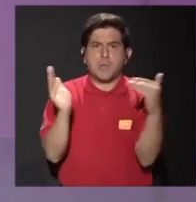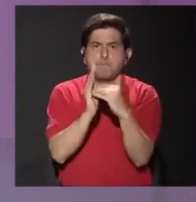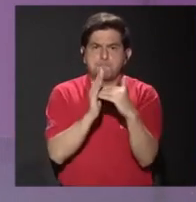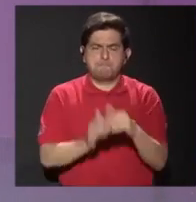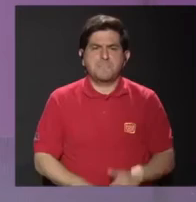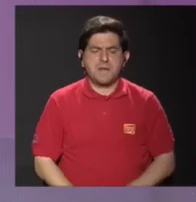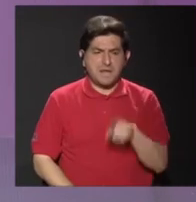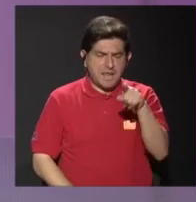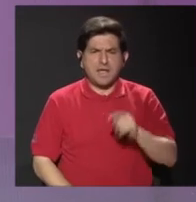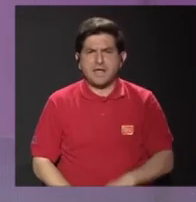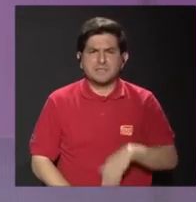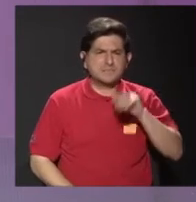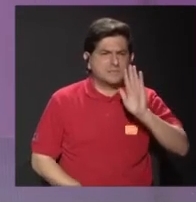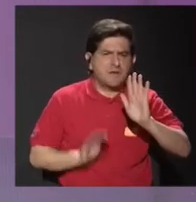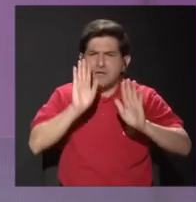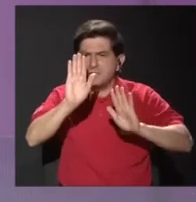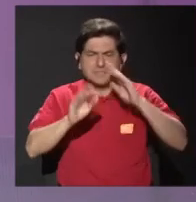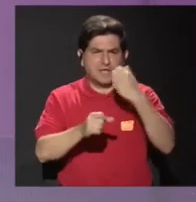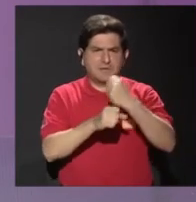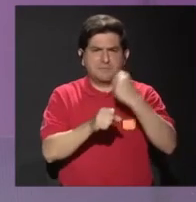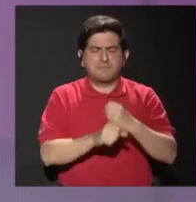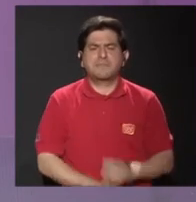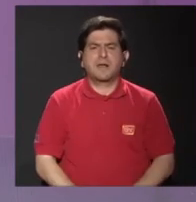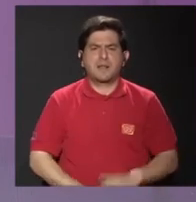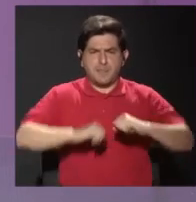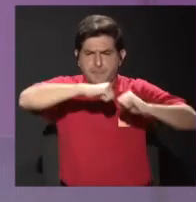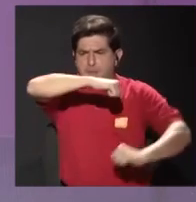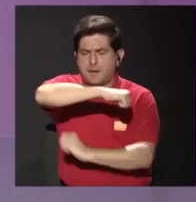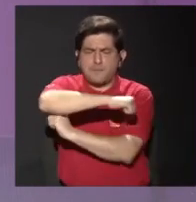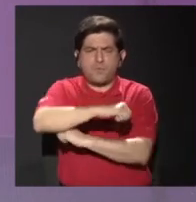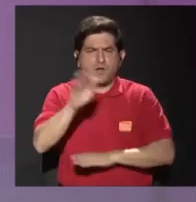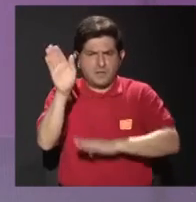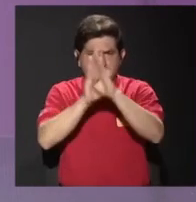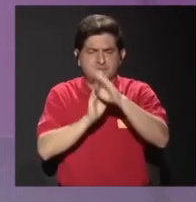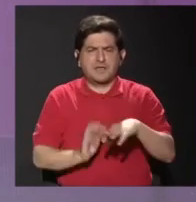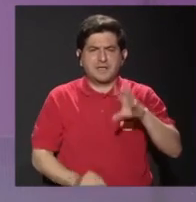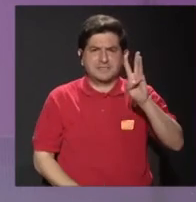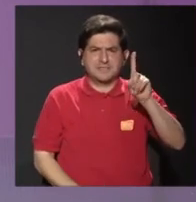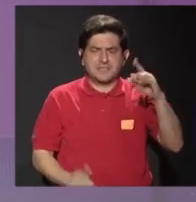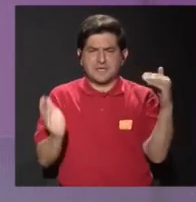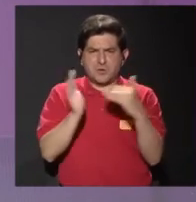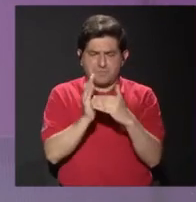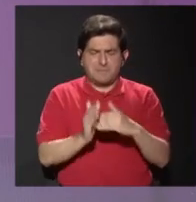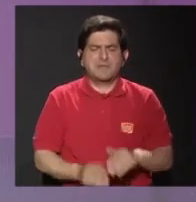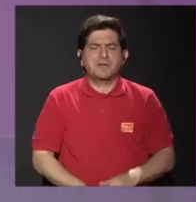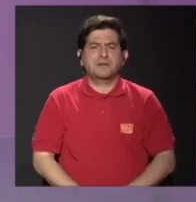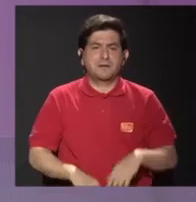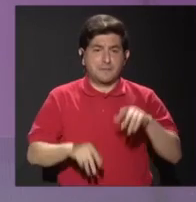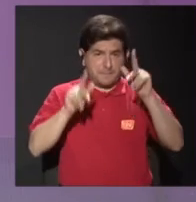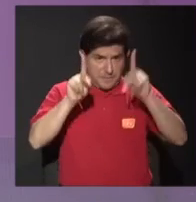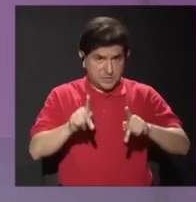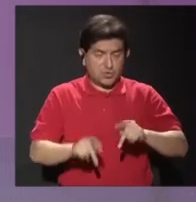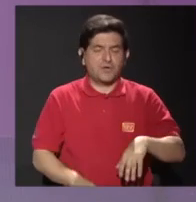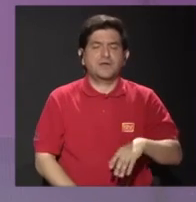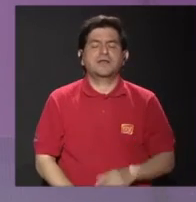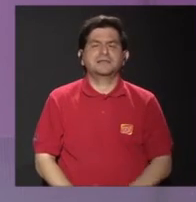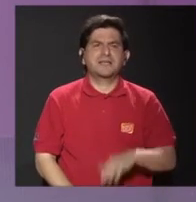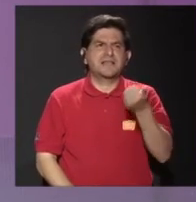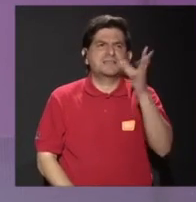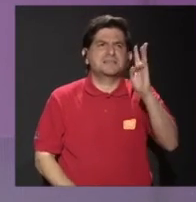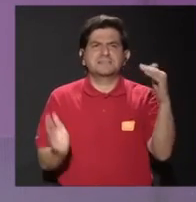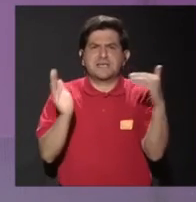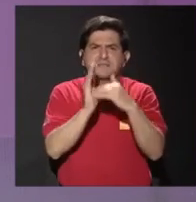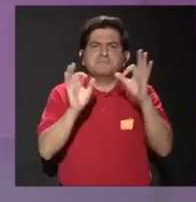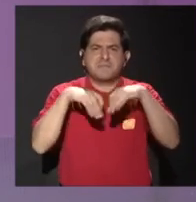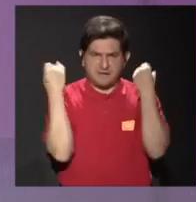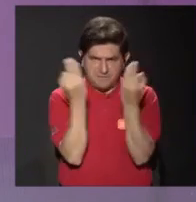bajo el esquema de trabajo de puente al desarrollo 62 mil personas quedan 16 mil familias queremos terminar el año